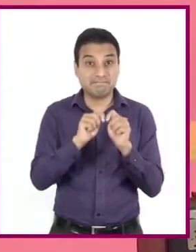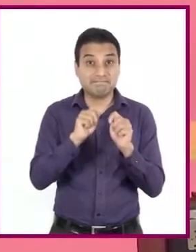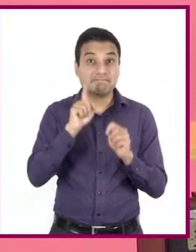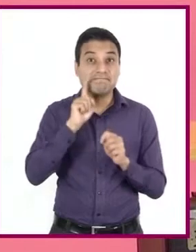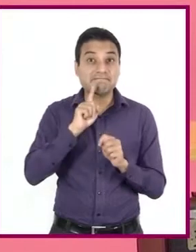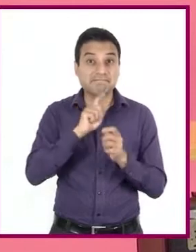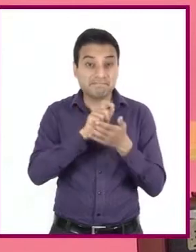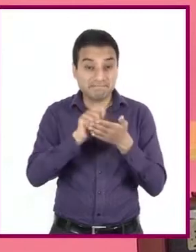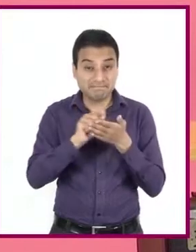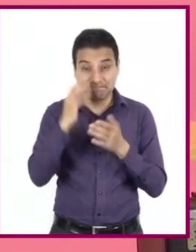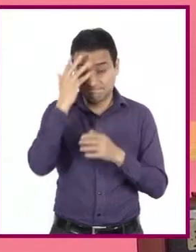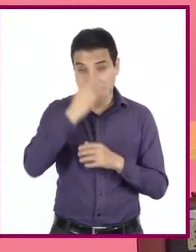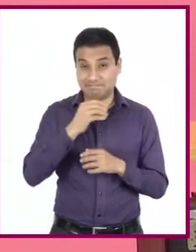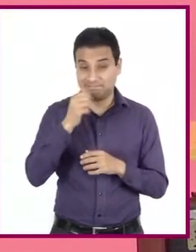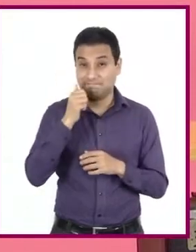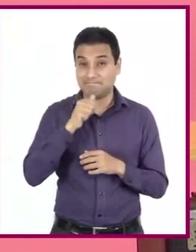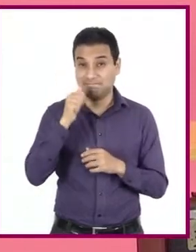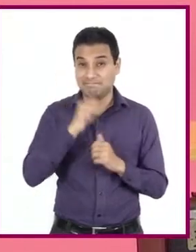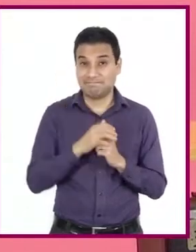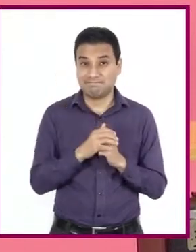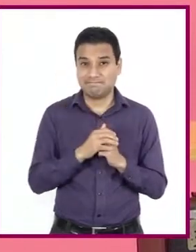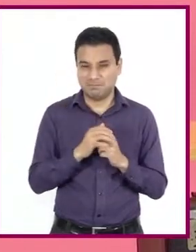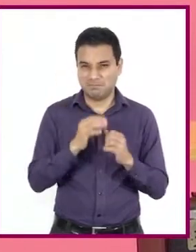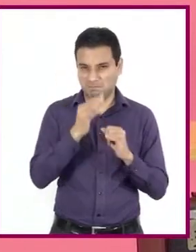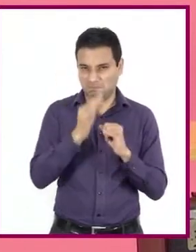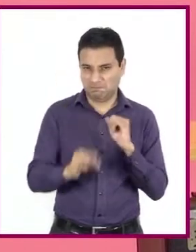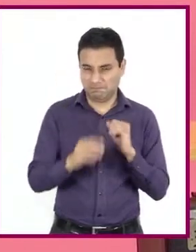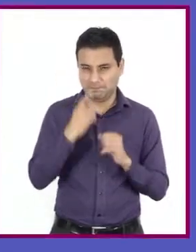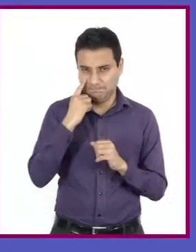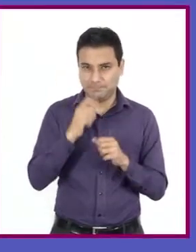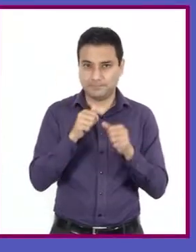redacta. Y finalmente, use la letra Impact.